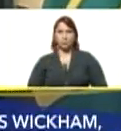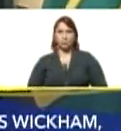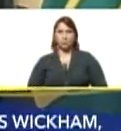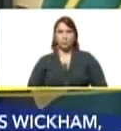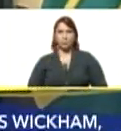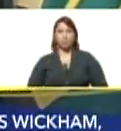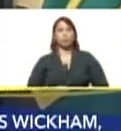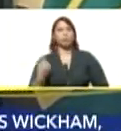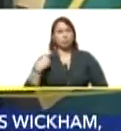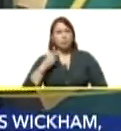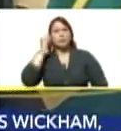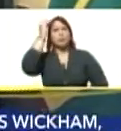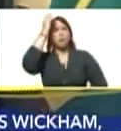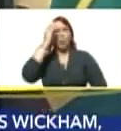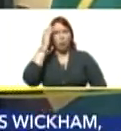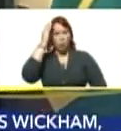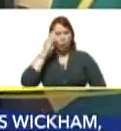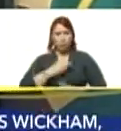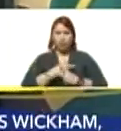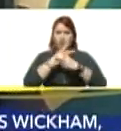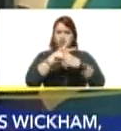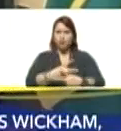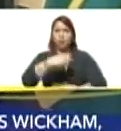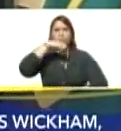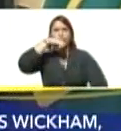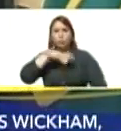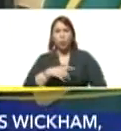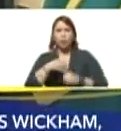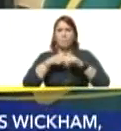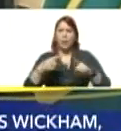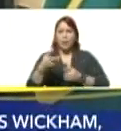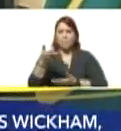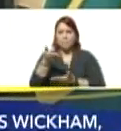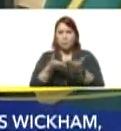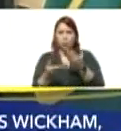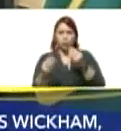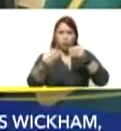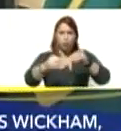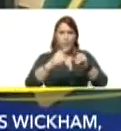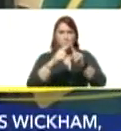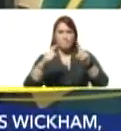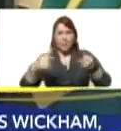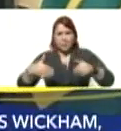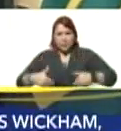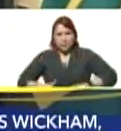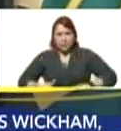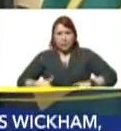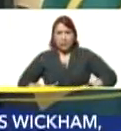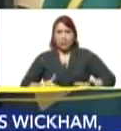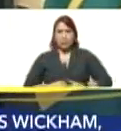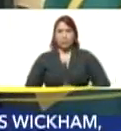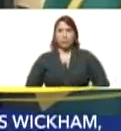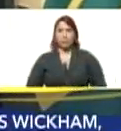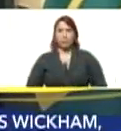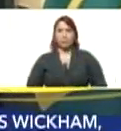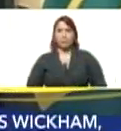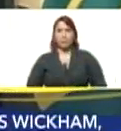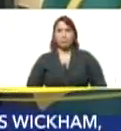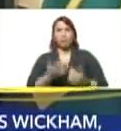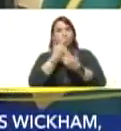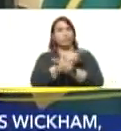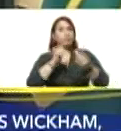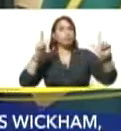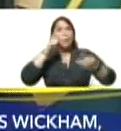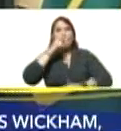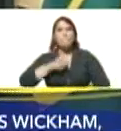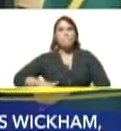que tiene conciencia de su vocación histórica para la solidaridad, para el sacrificio, para la liberación de